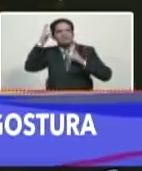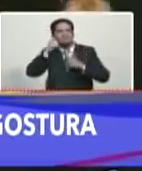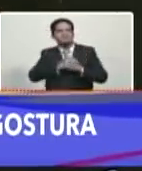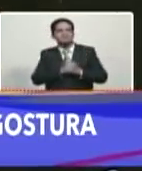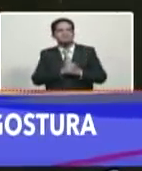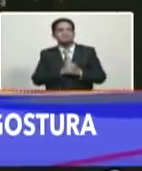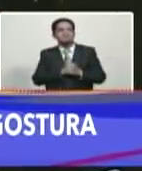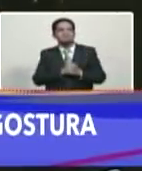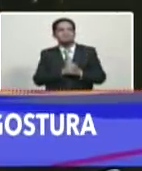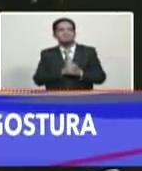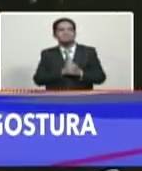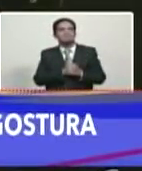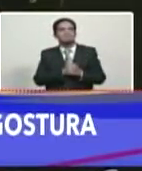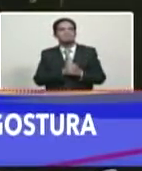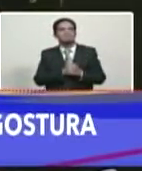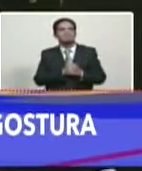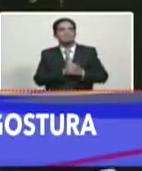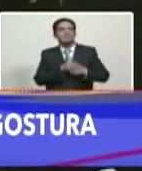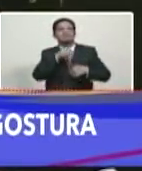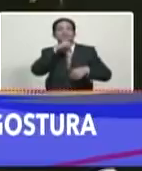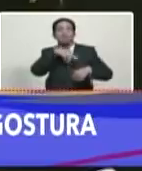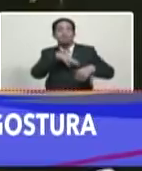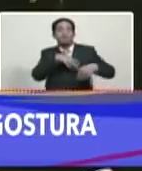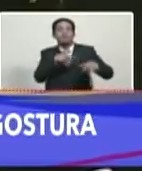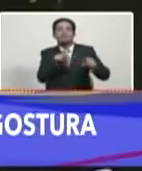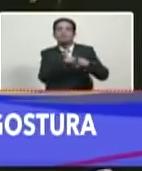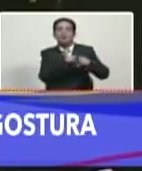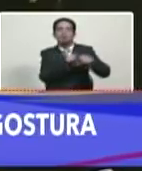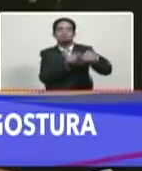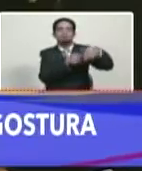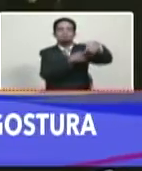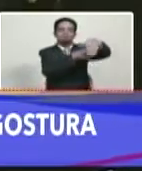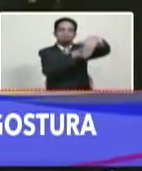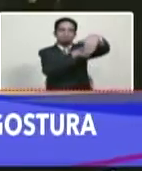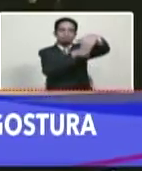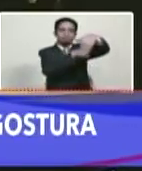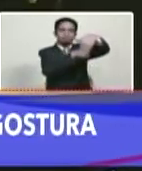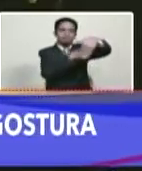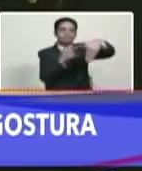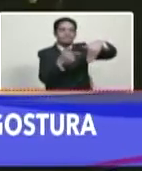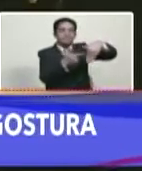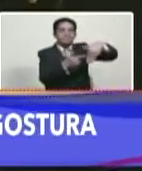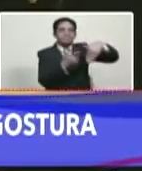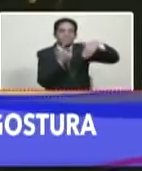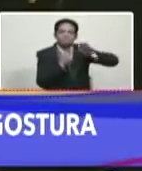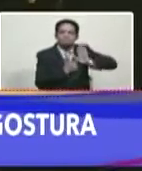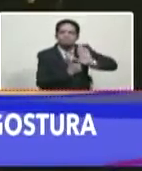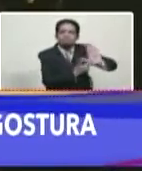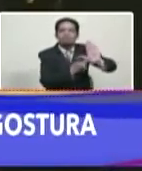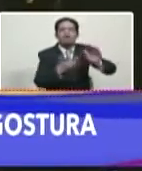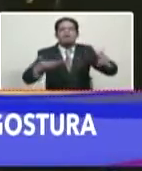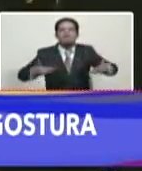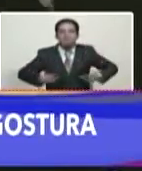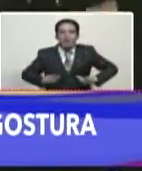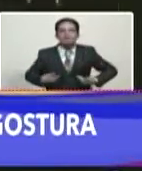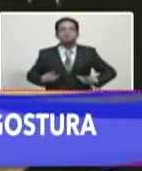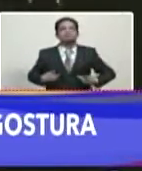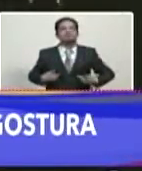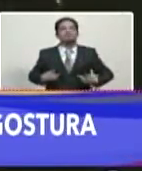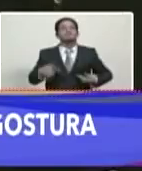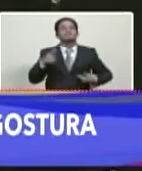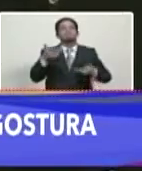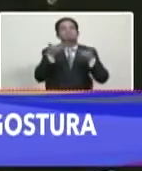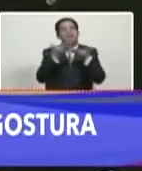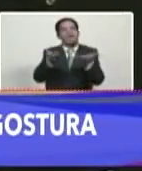llevamos la historia como estandarte y con esfuerzo, con sacrificio, abriremos el